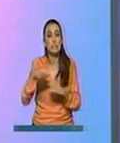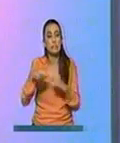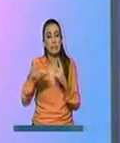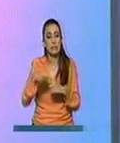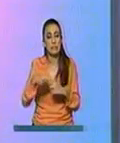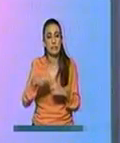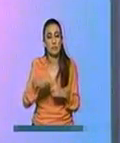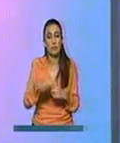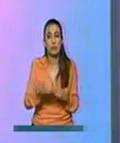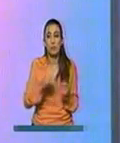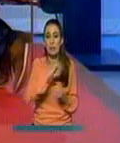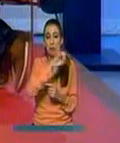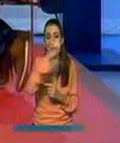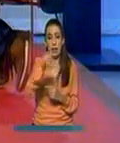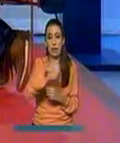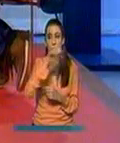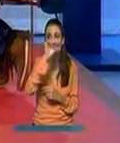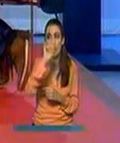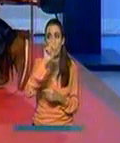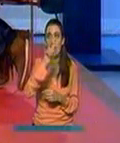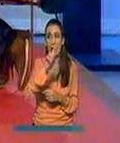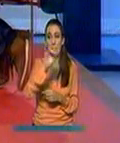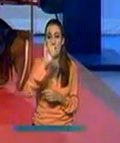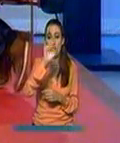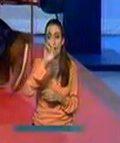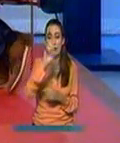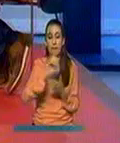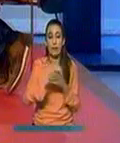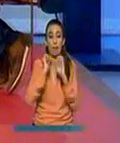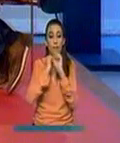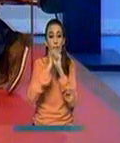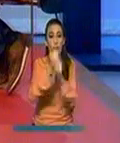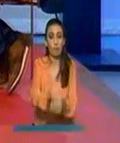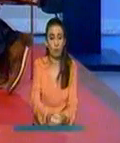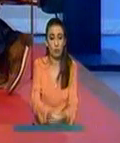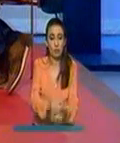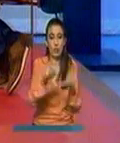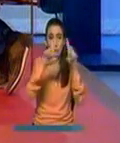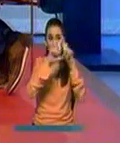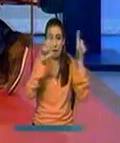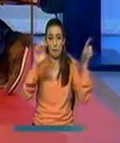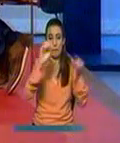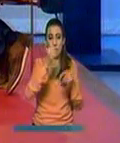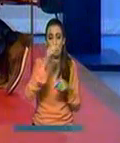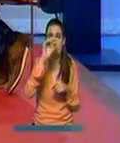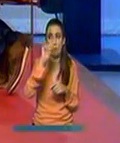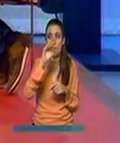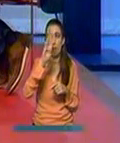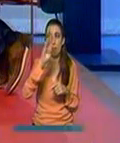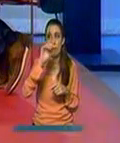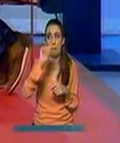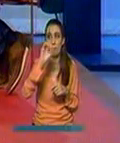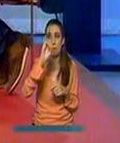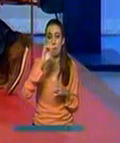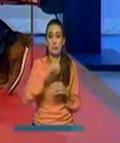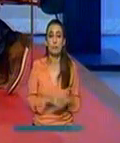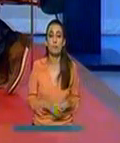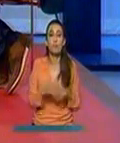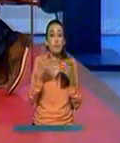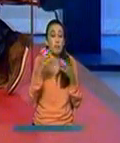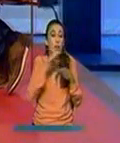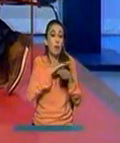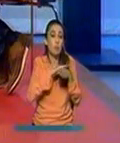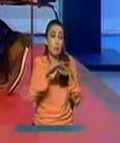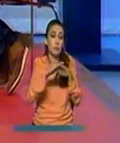Javier Salas. Él es fundador y gerente de la cervecería Sabay. Por favor, Javier. Bueno, yo les invito a todos a que consumamos